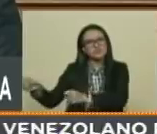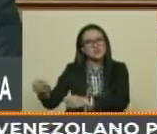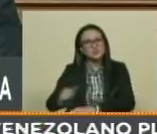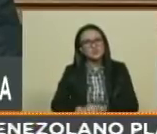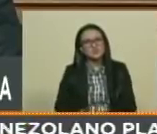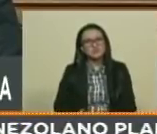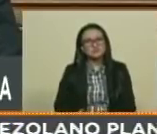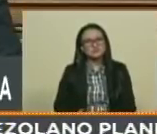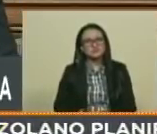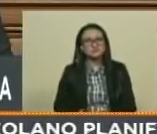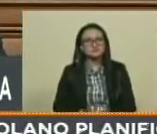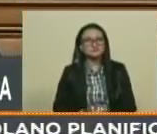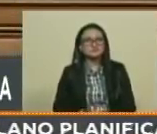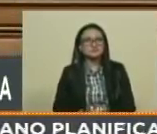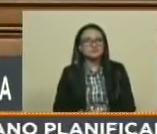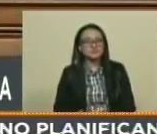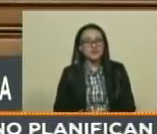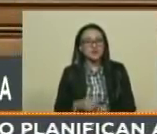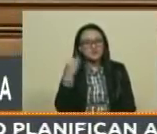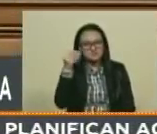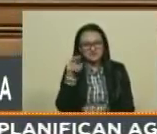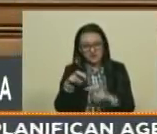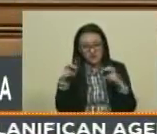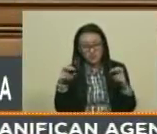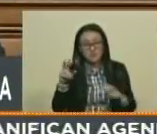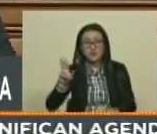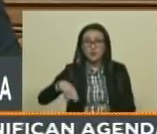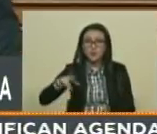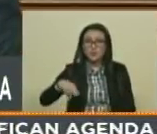nunca se iba a descubrir.